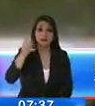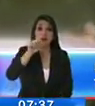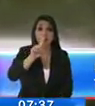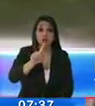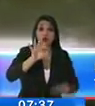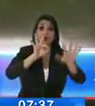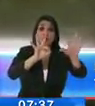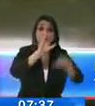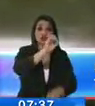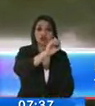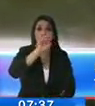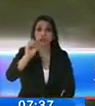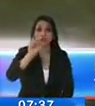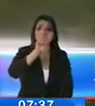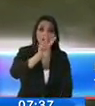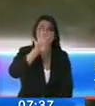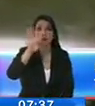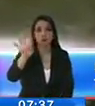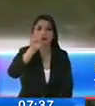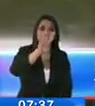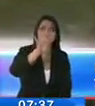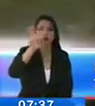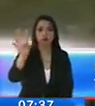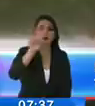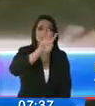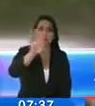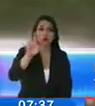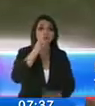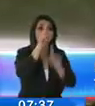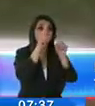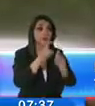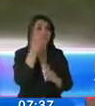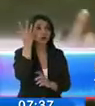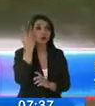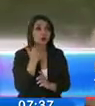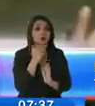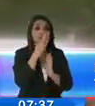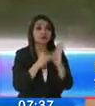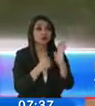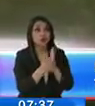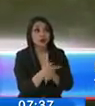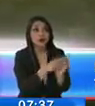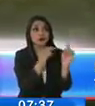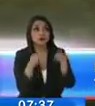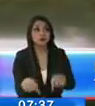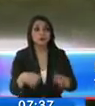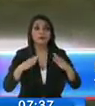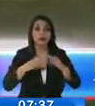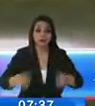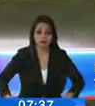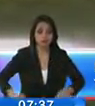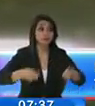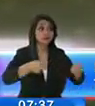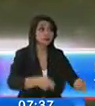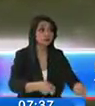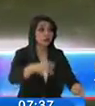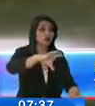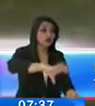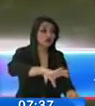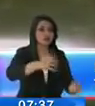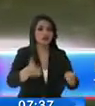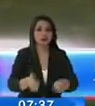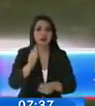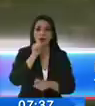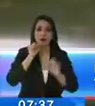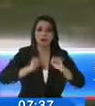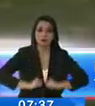24 24 para que sepa cuál será el horario para que el tanquero llegue a su domicilio y usted pueda tener agua y también hacemos un llamado